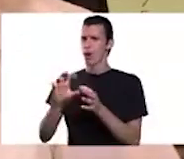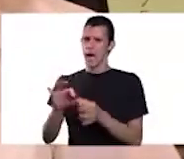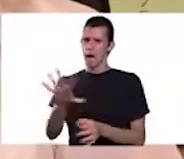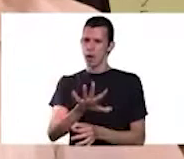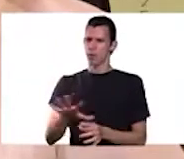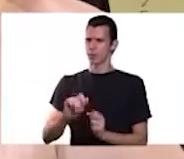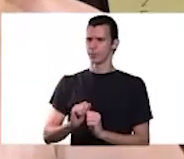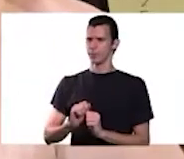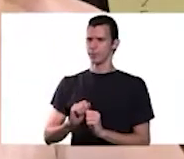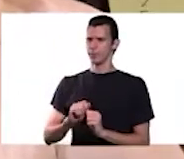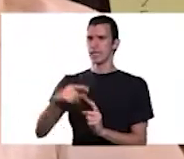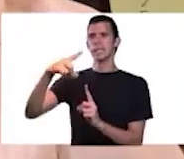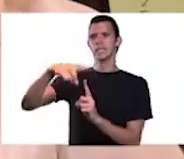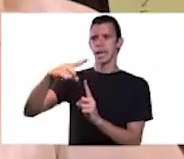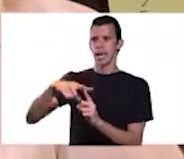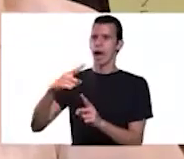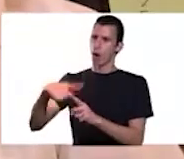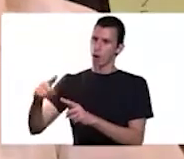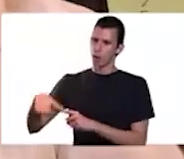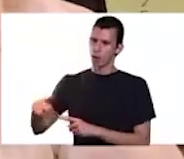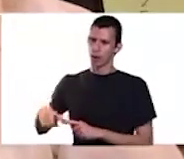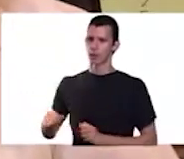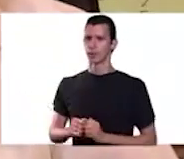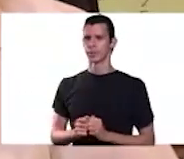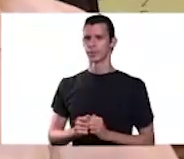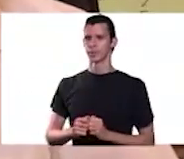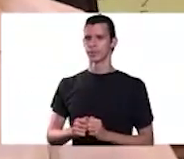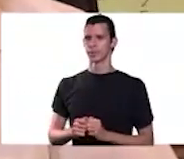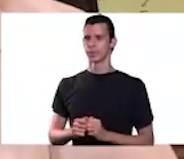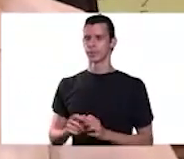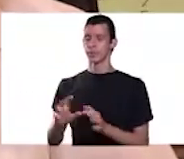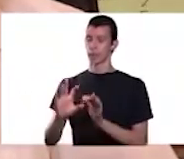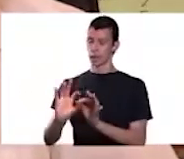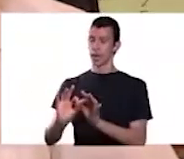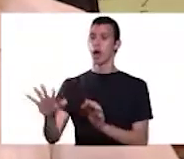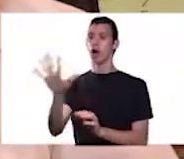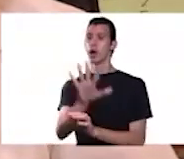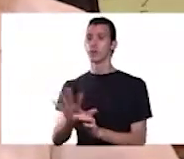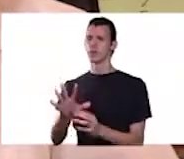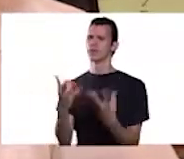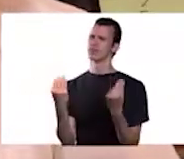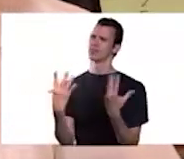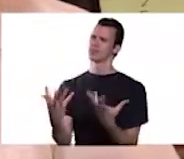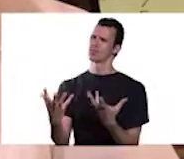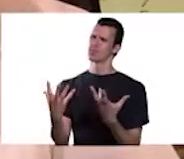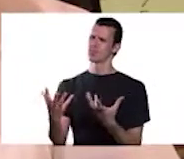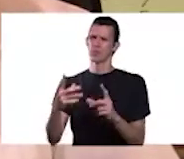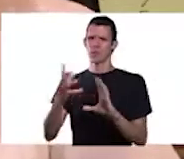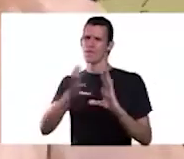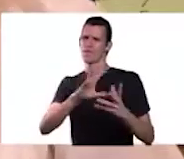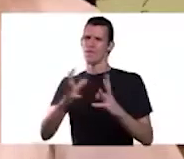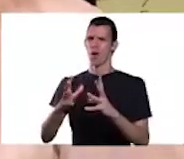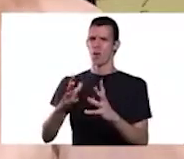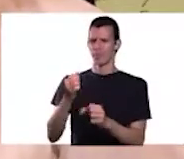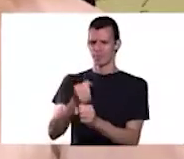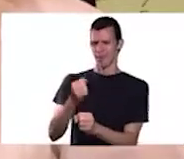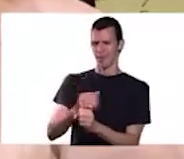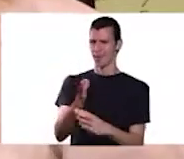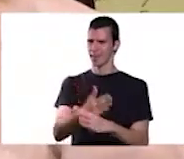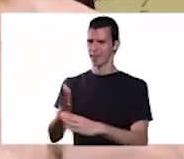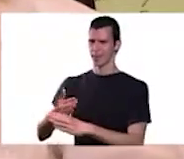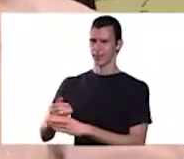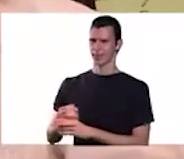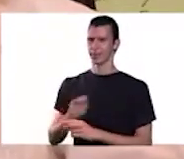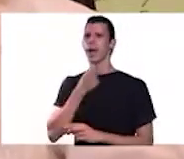de la geografía? Entre las tareas, vamos a decir algunas, son múltiples tareas las que tiene la geografía. Vamos a decir algunas.